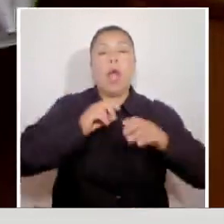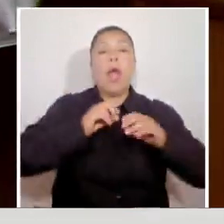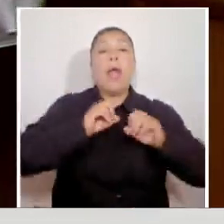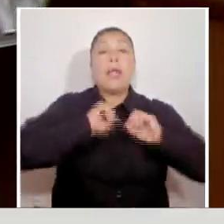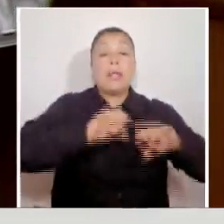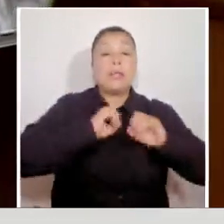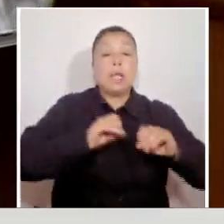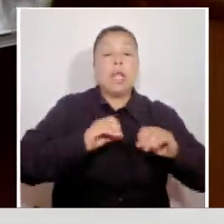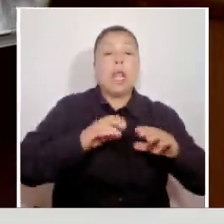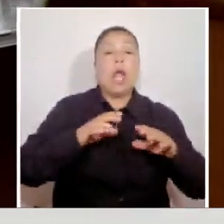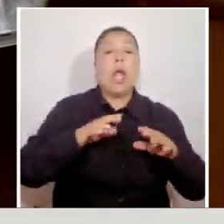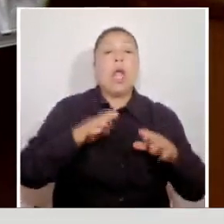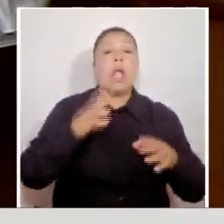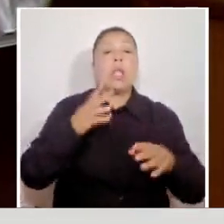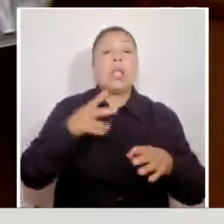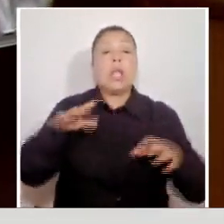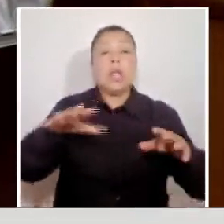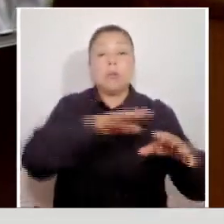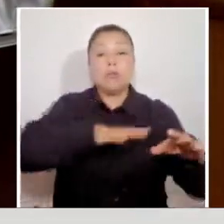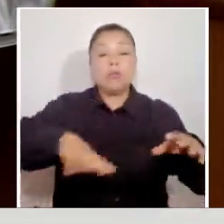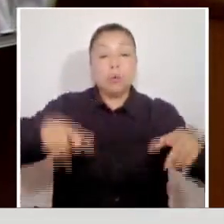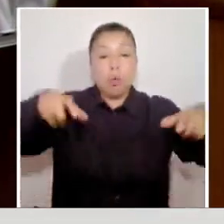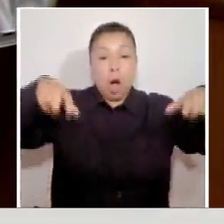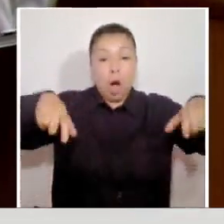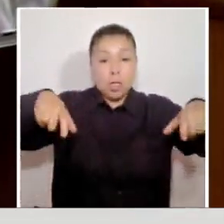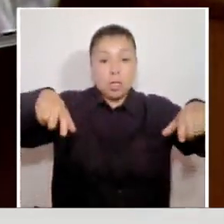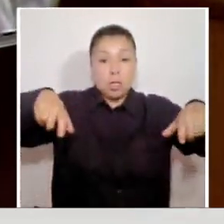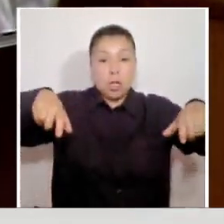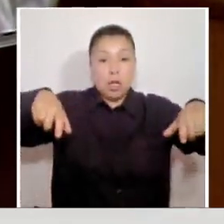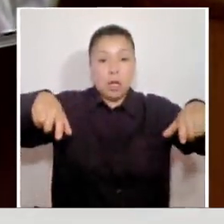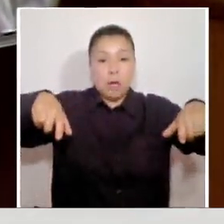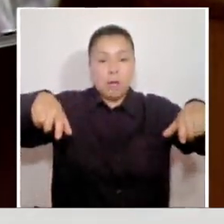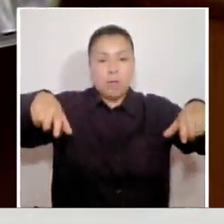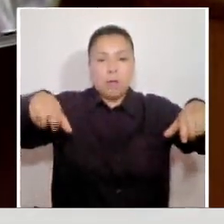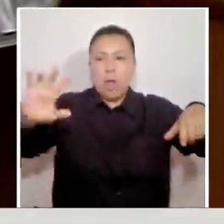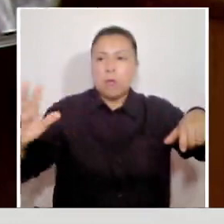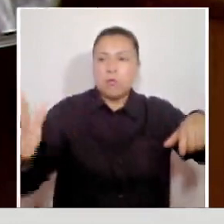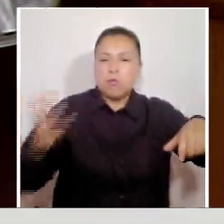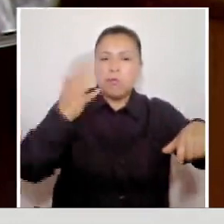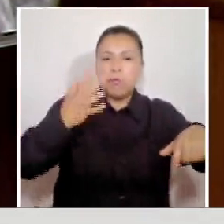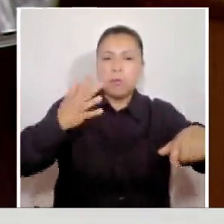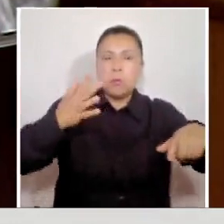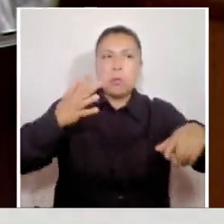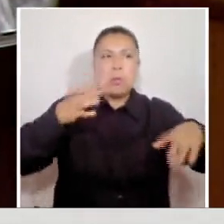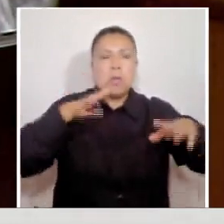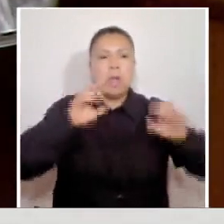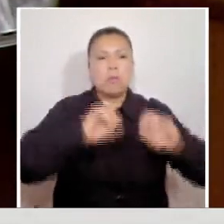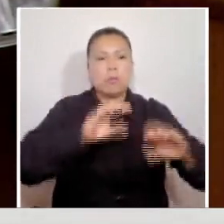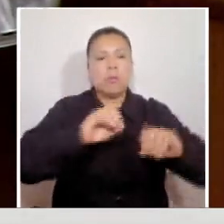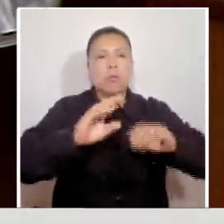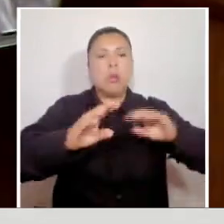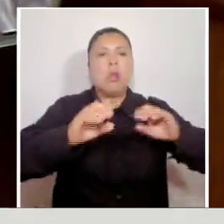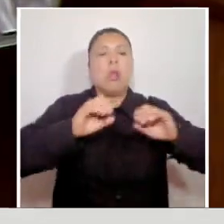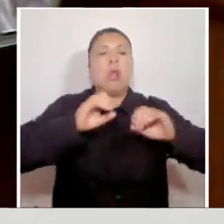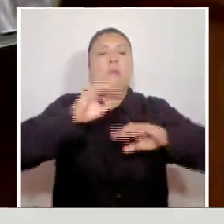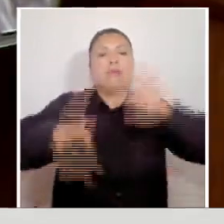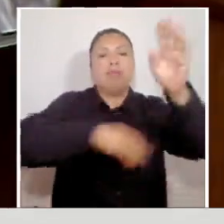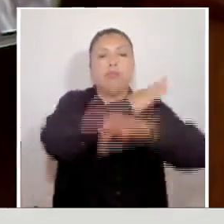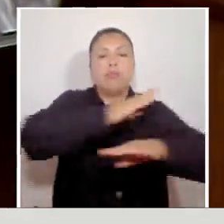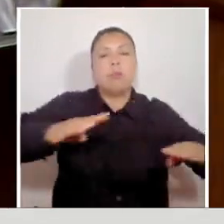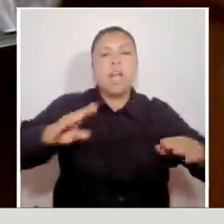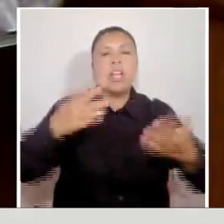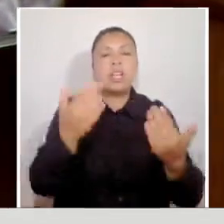población en una multicancha y lo enseñándoles aquellos niños que necesitan un espacio para el